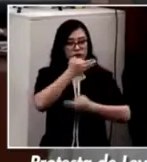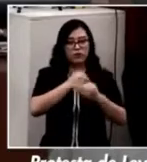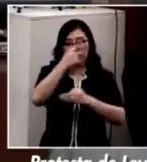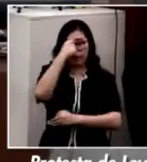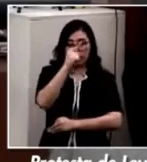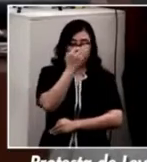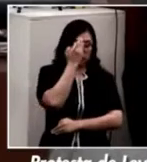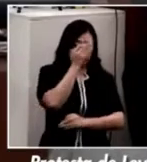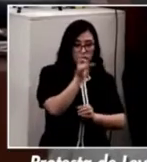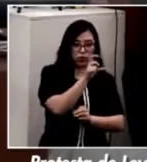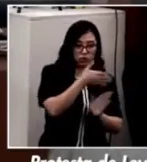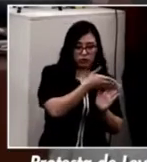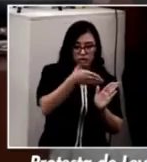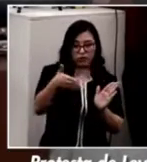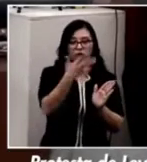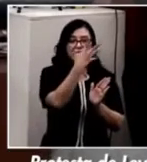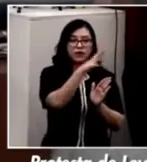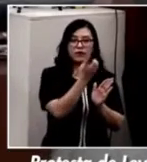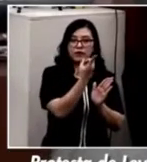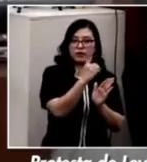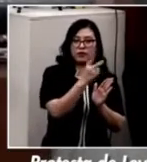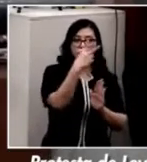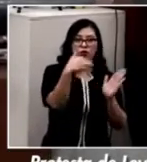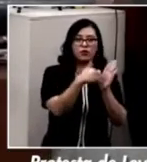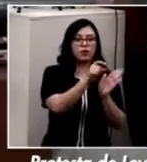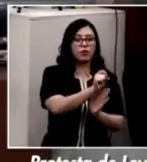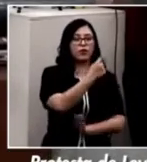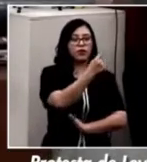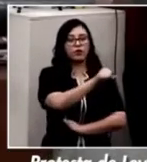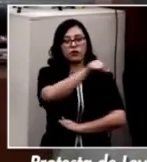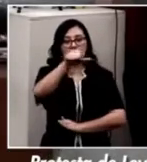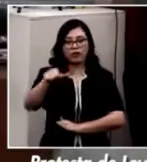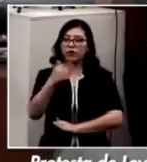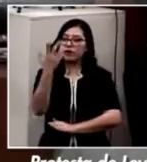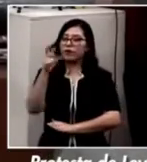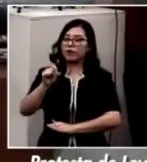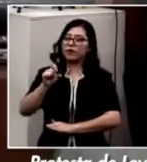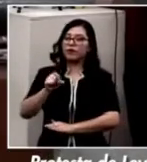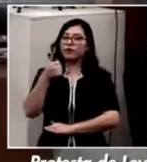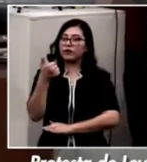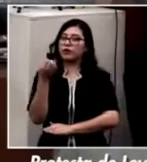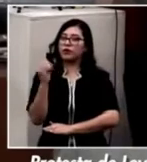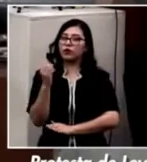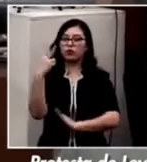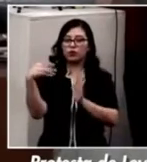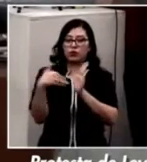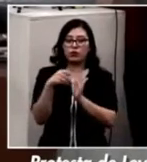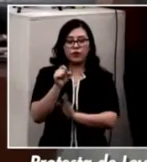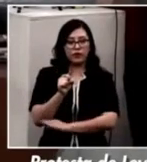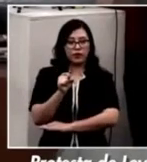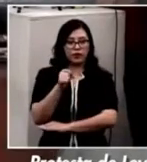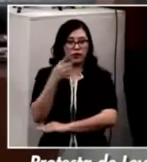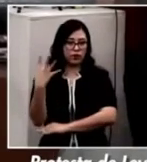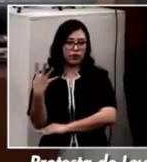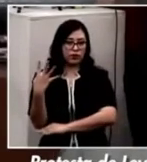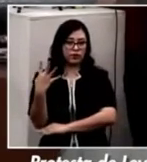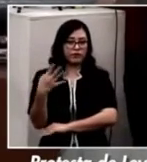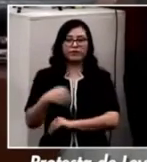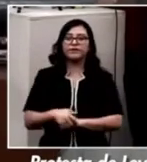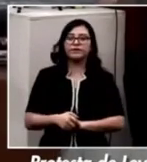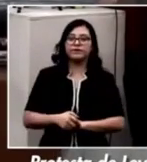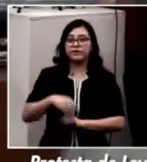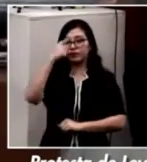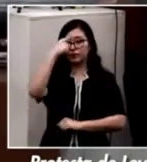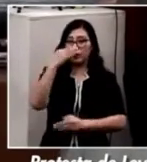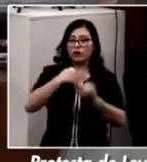es un problema que se ha generado desde hace 4 años atrás y es materia de recomendación incluso en la